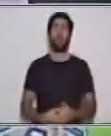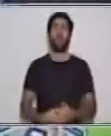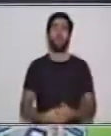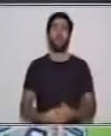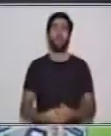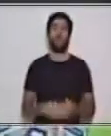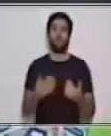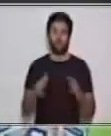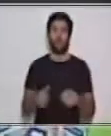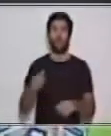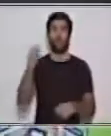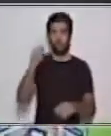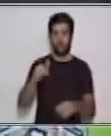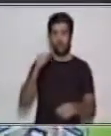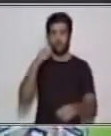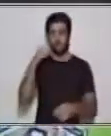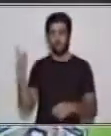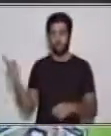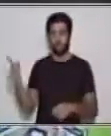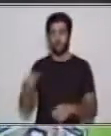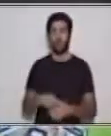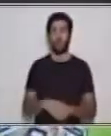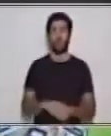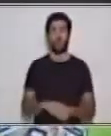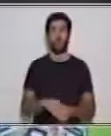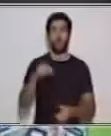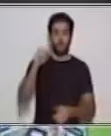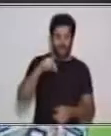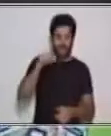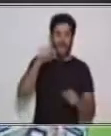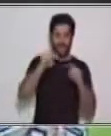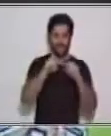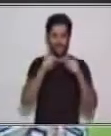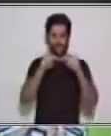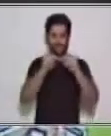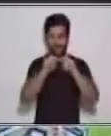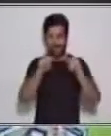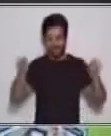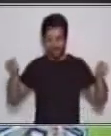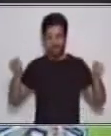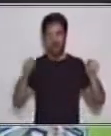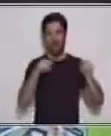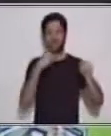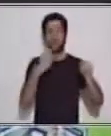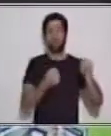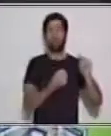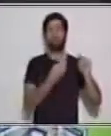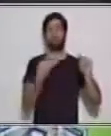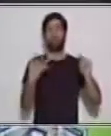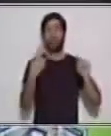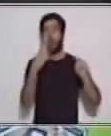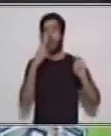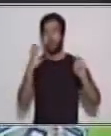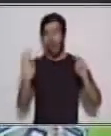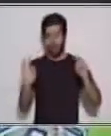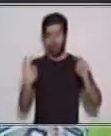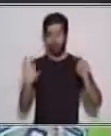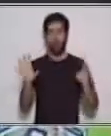Y aquí vamos a colocar el número de hermanos.